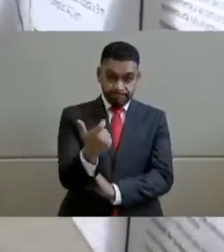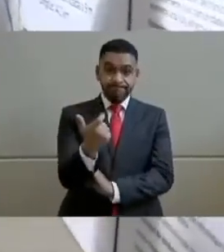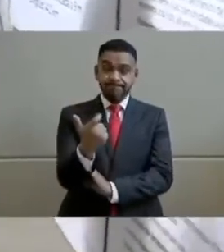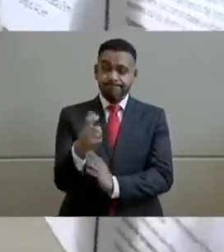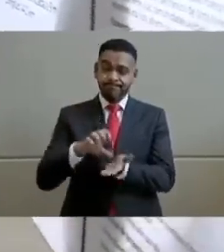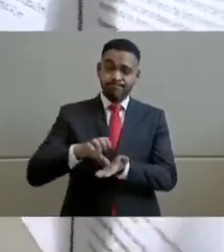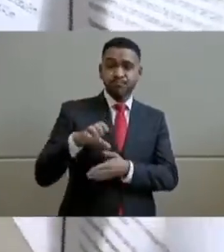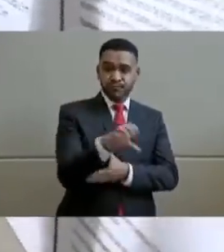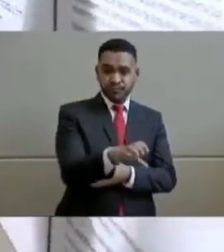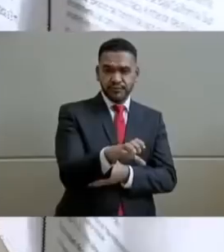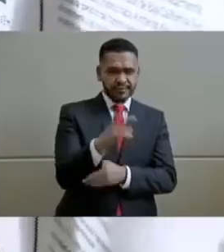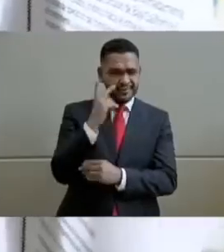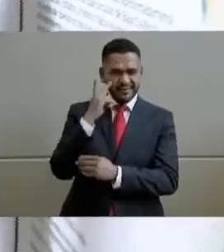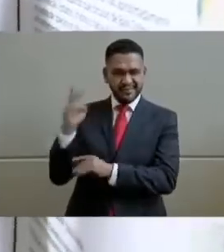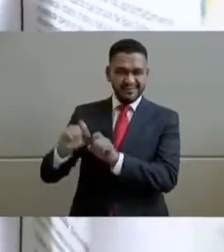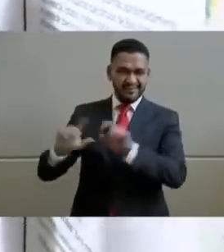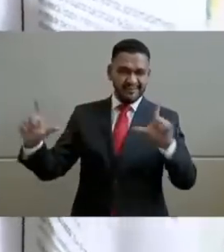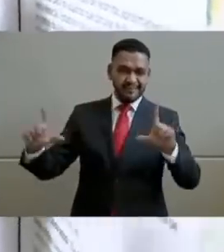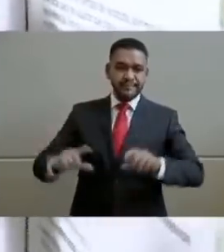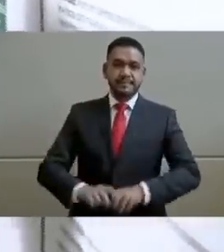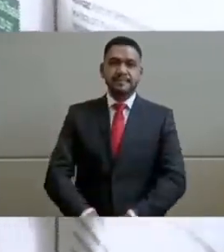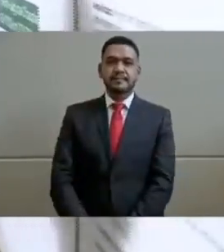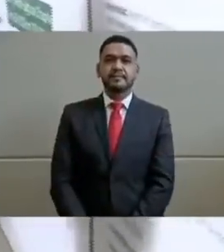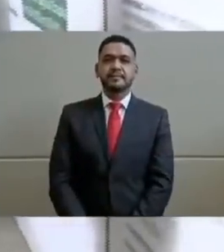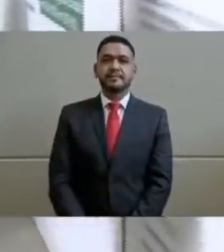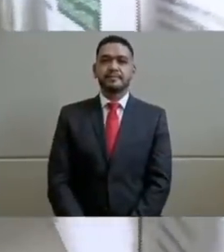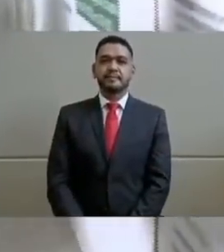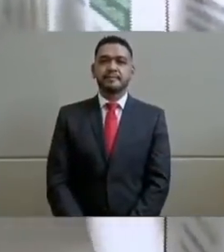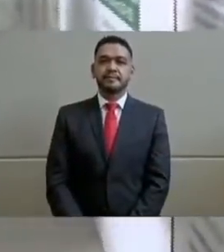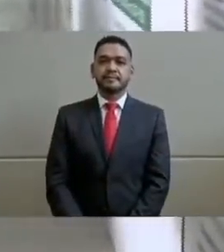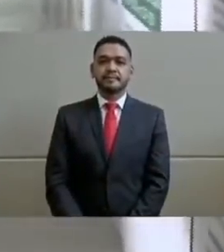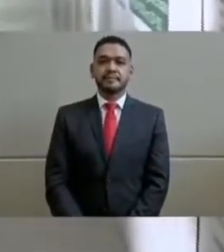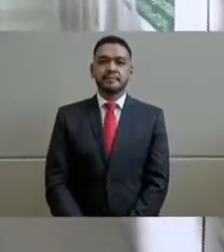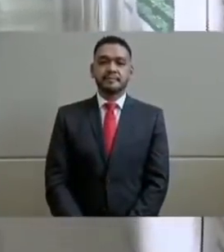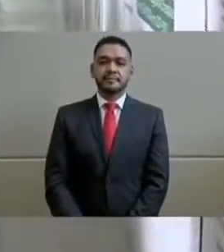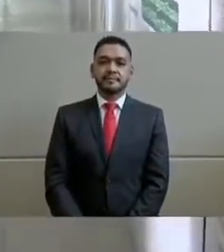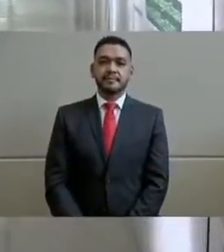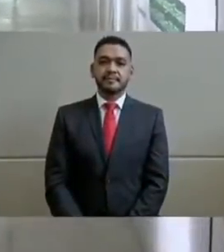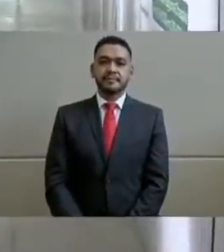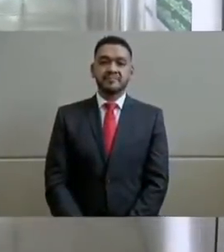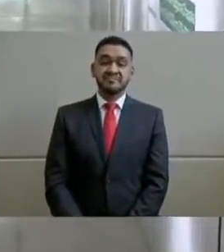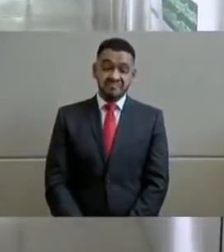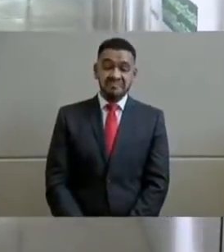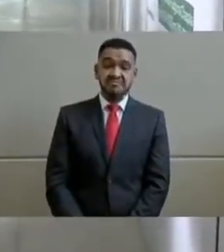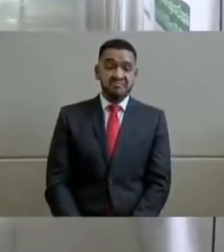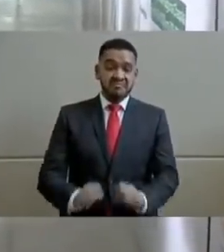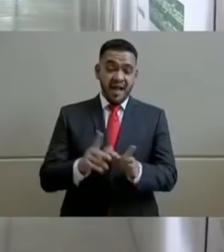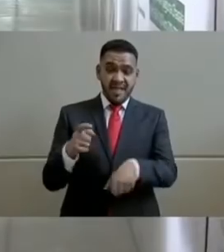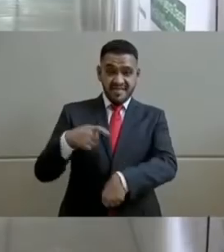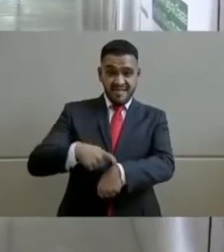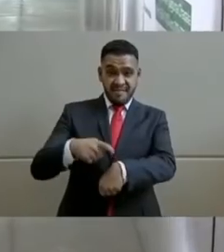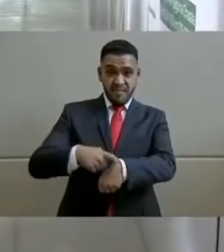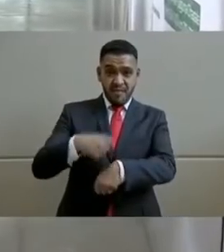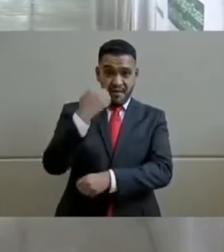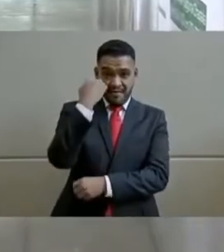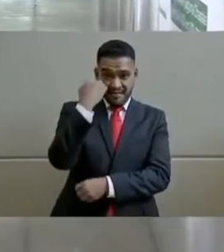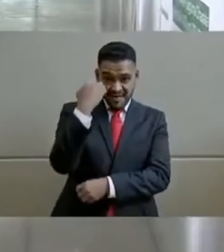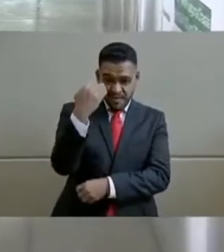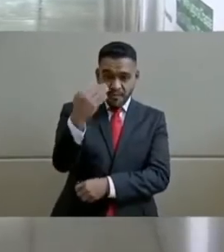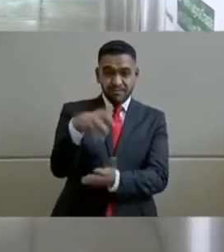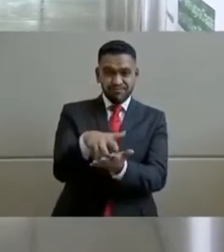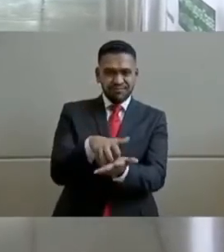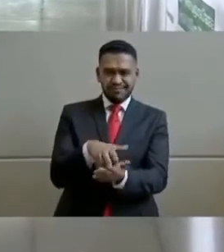lo podemos apreciar. Y pues definitivamente el ahorro en tiempo es fundamental.